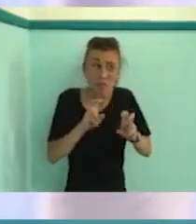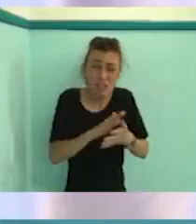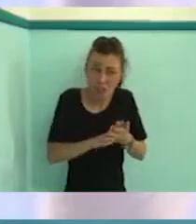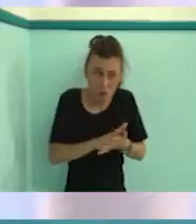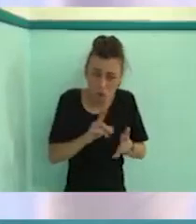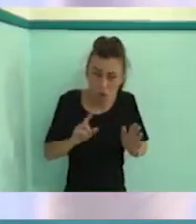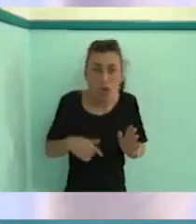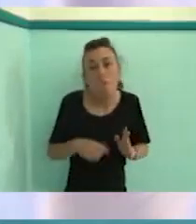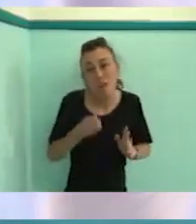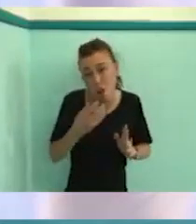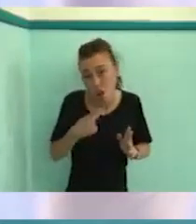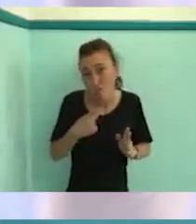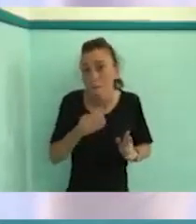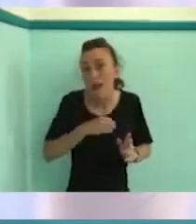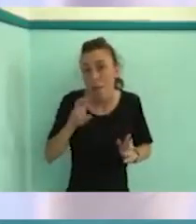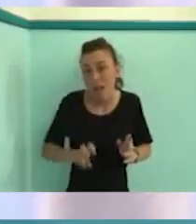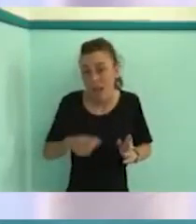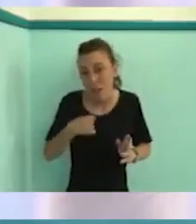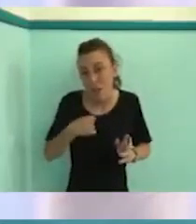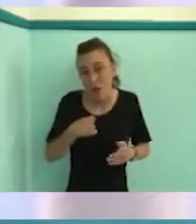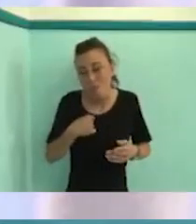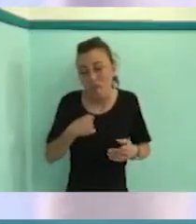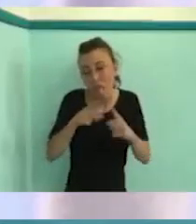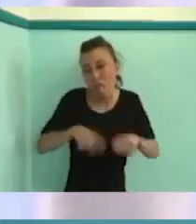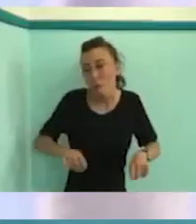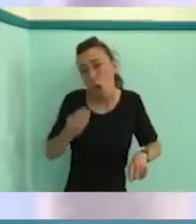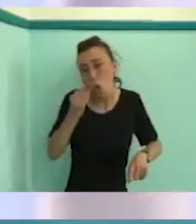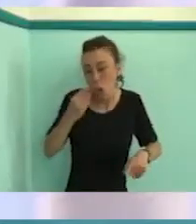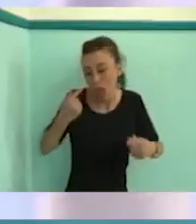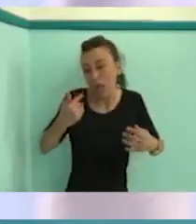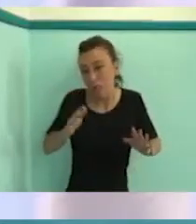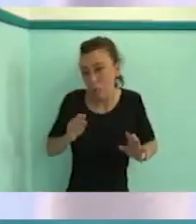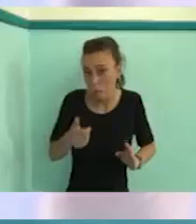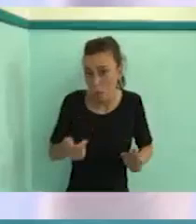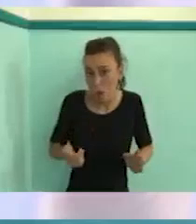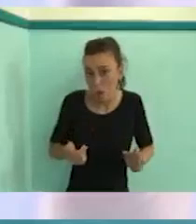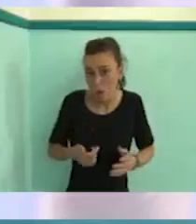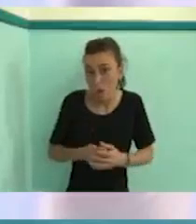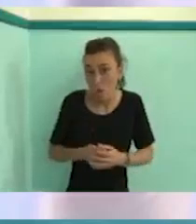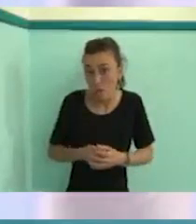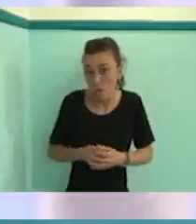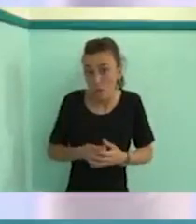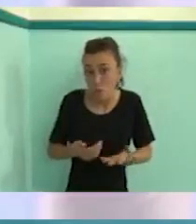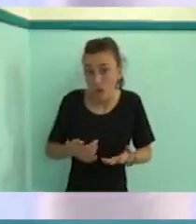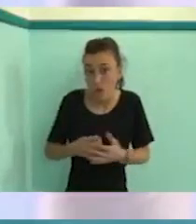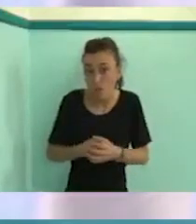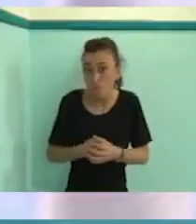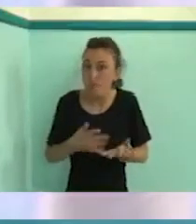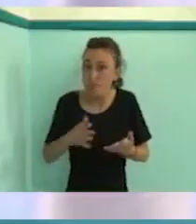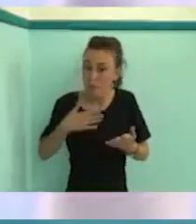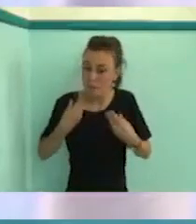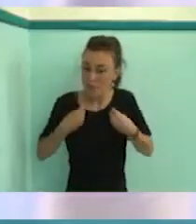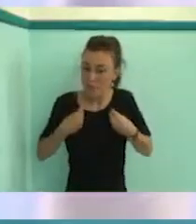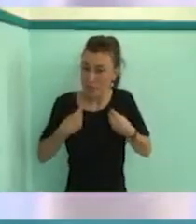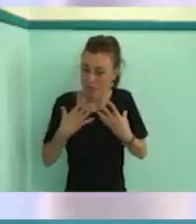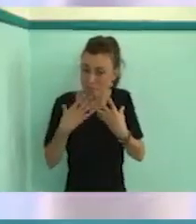un poco la tonta sabes de Ya ya Sí Total ya está o como no entrar en porque tú tienes que entenderme entiende mi vivencia no hay gente